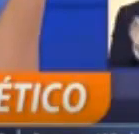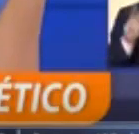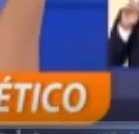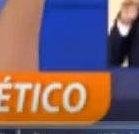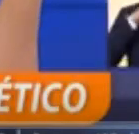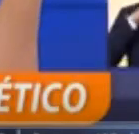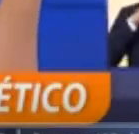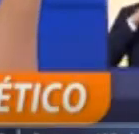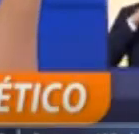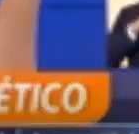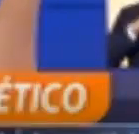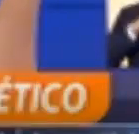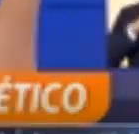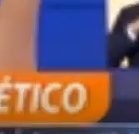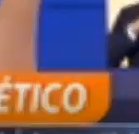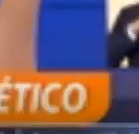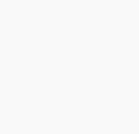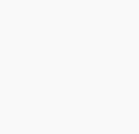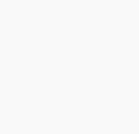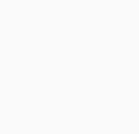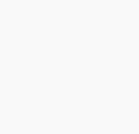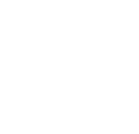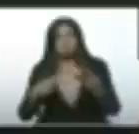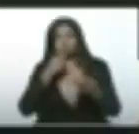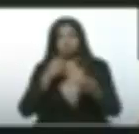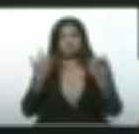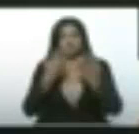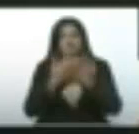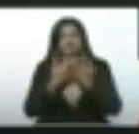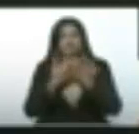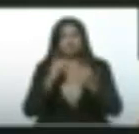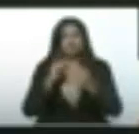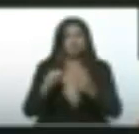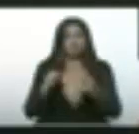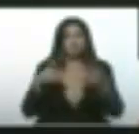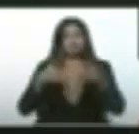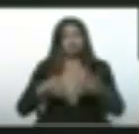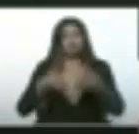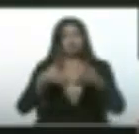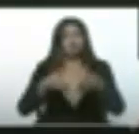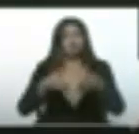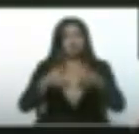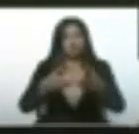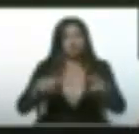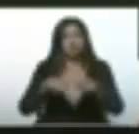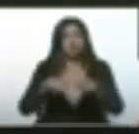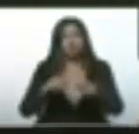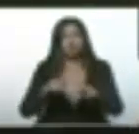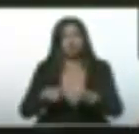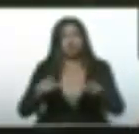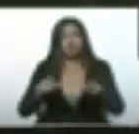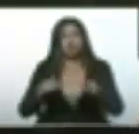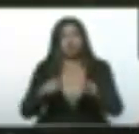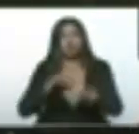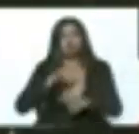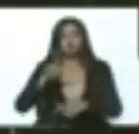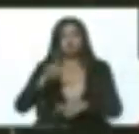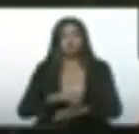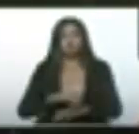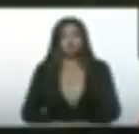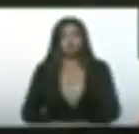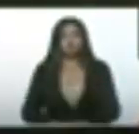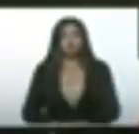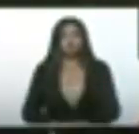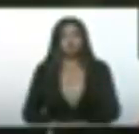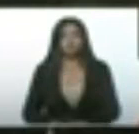exploración radioelectrónica y capacidad de guerra antisubmarina en la región de vuelo, en la región